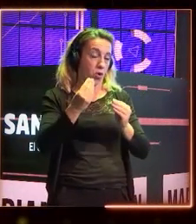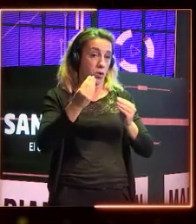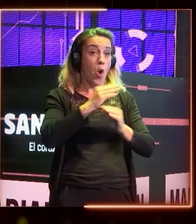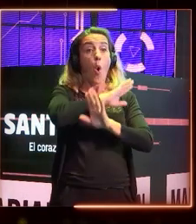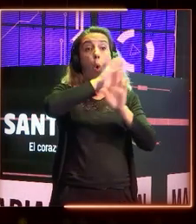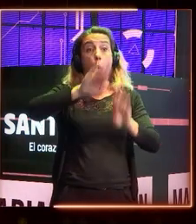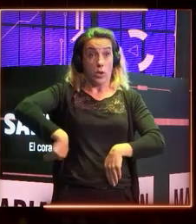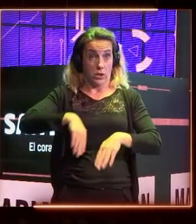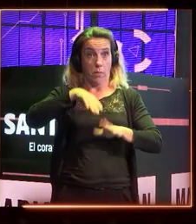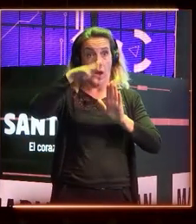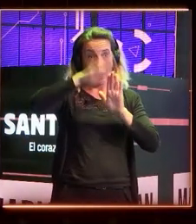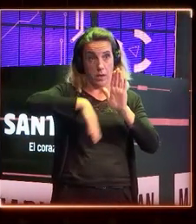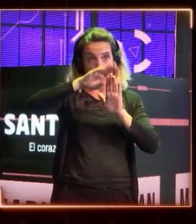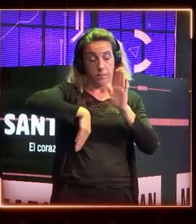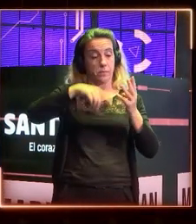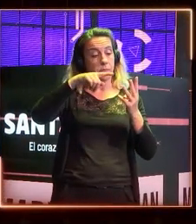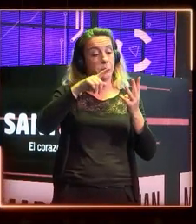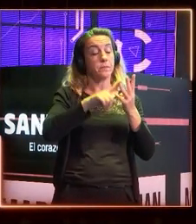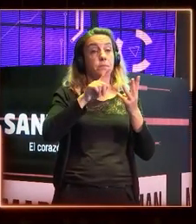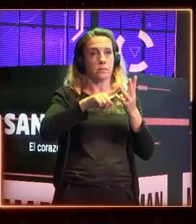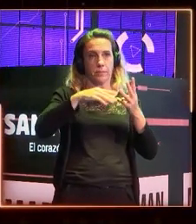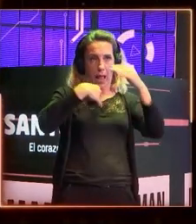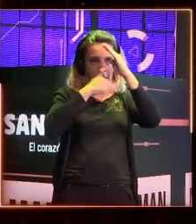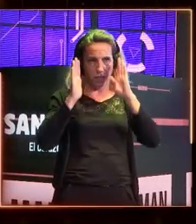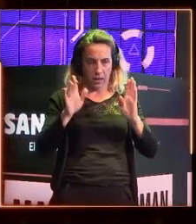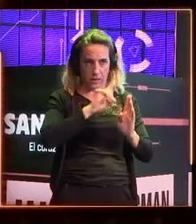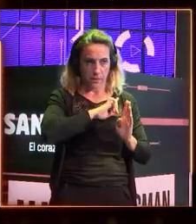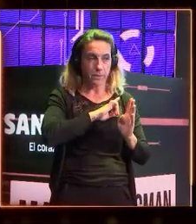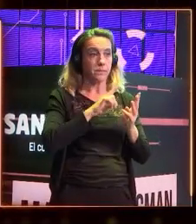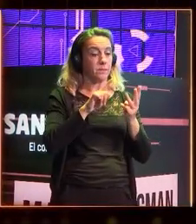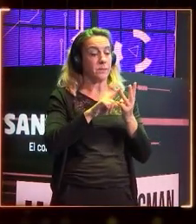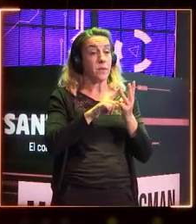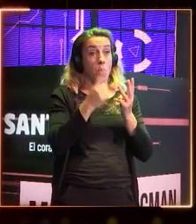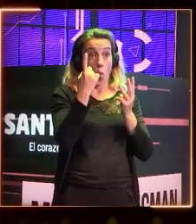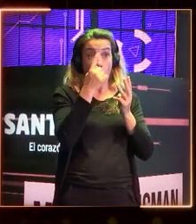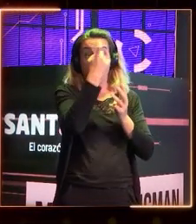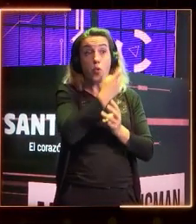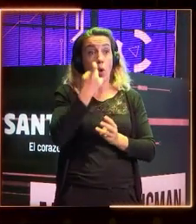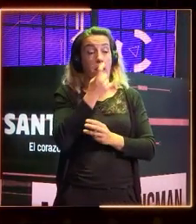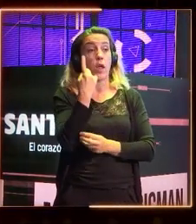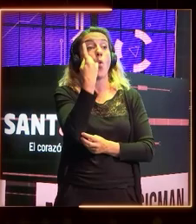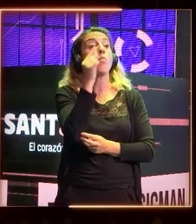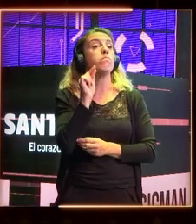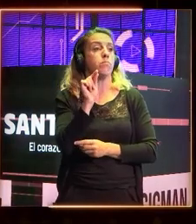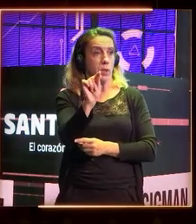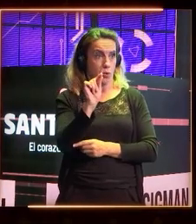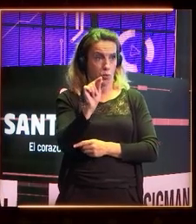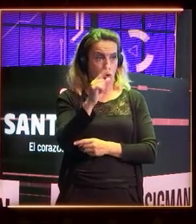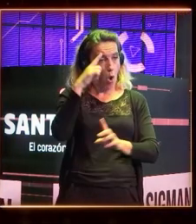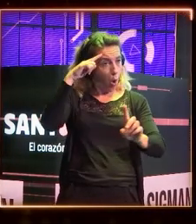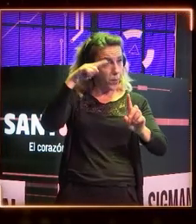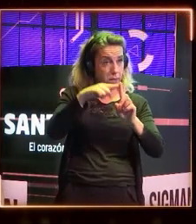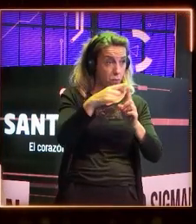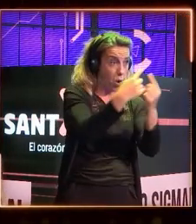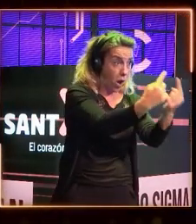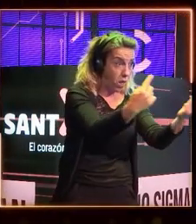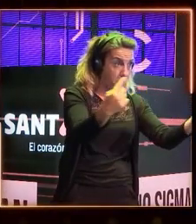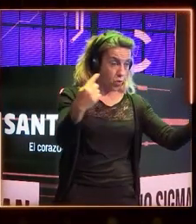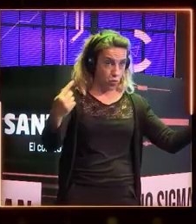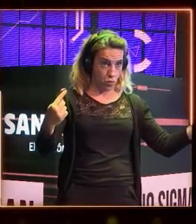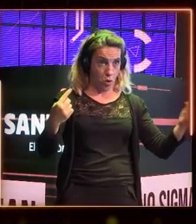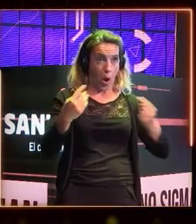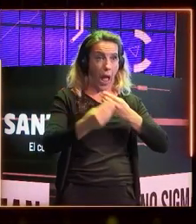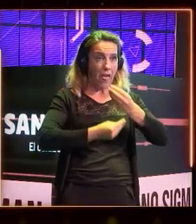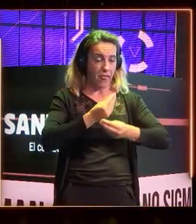Esta es importante presten atención porque esto es muy importante en ese minuto el objetivo de cada persona es hacer la mayor